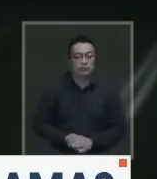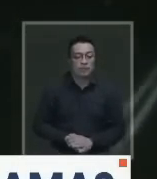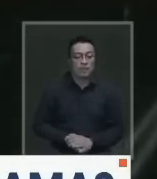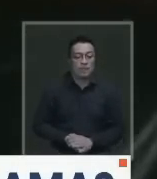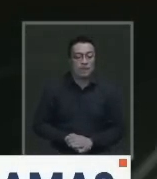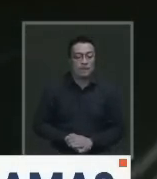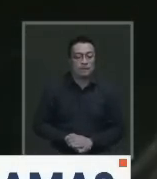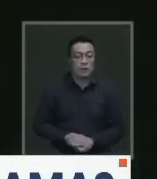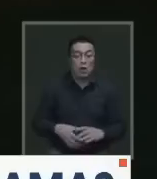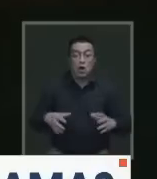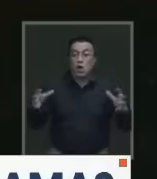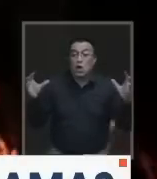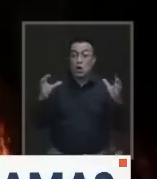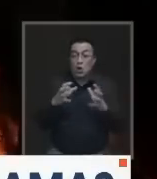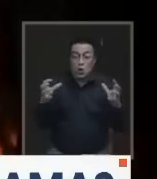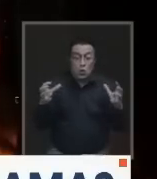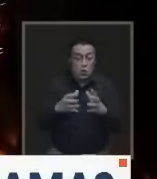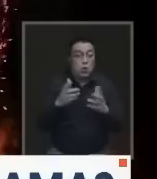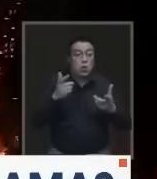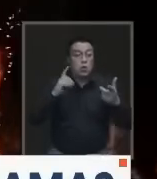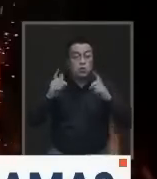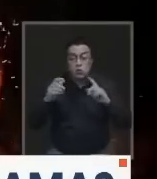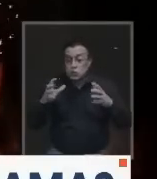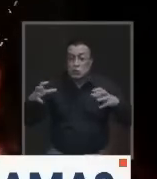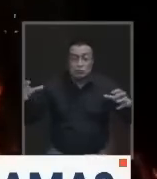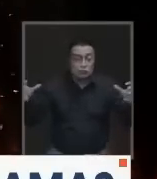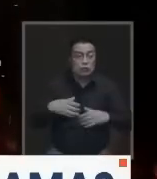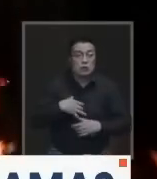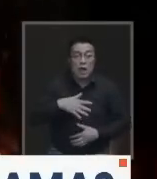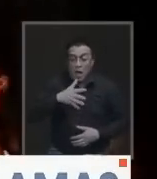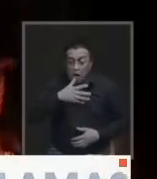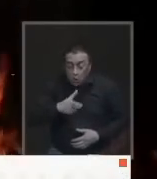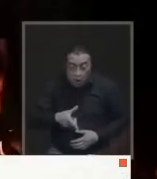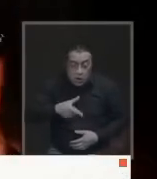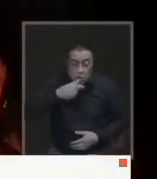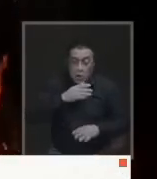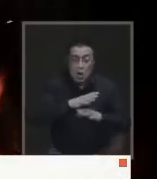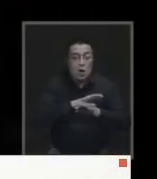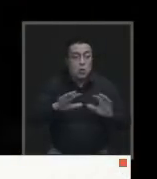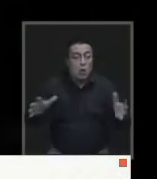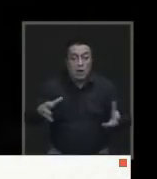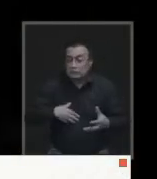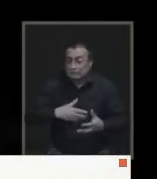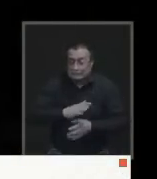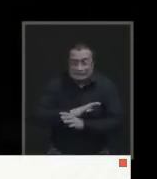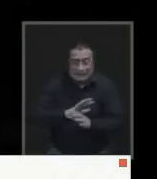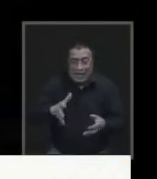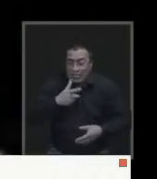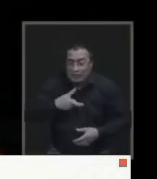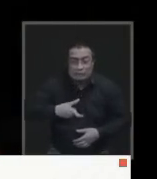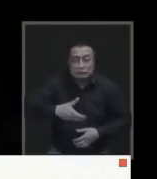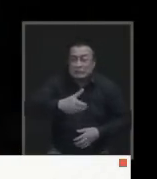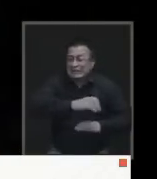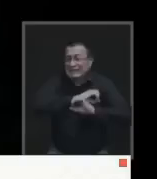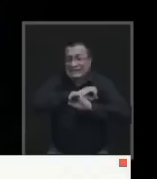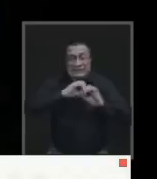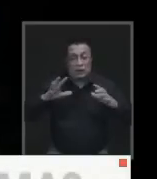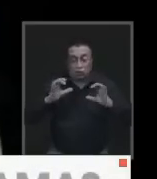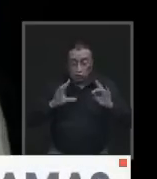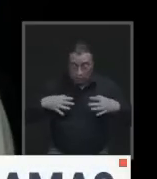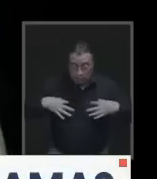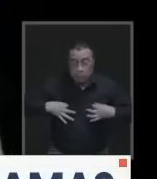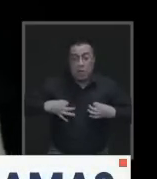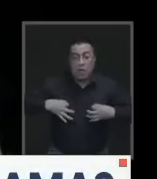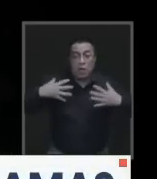fue tanto el extremo en no tener un vaso de agua para si quiere retirarle estas llamas si mucha gente quedó con los puro puesto